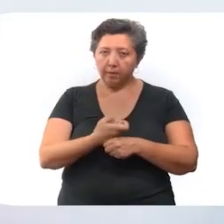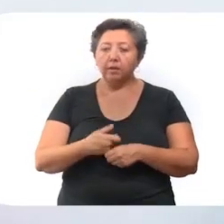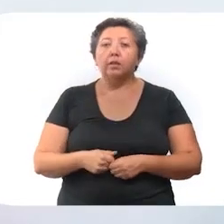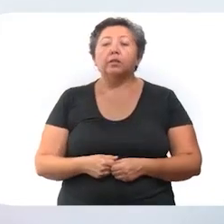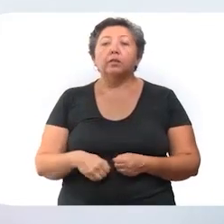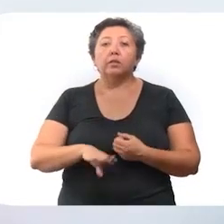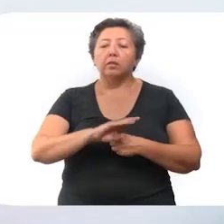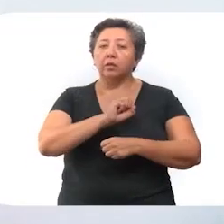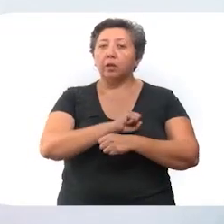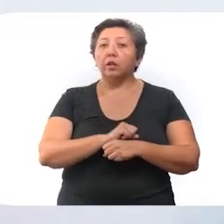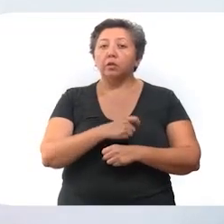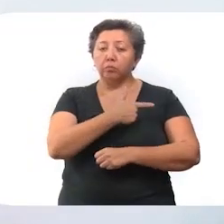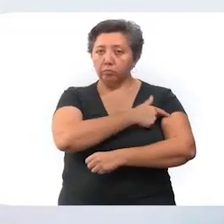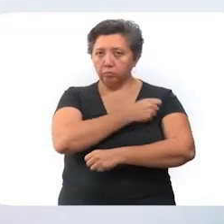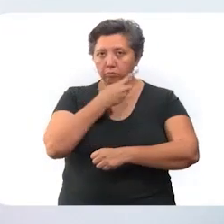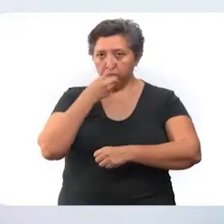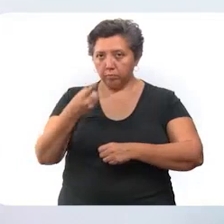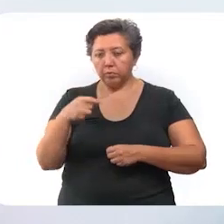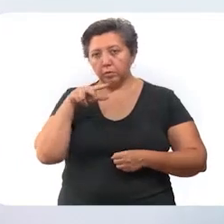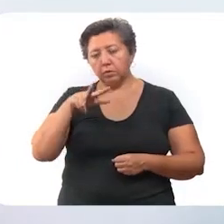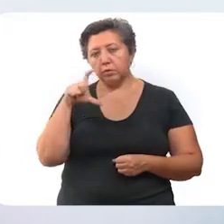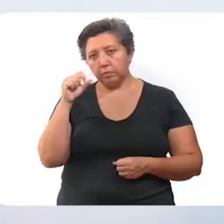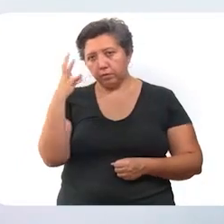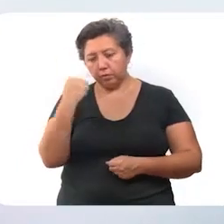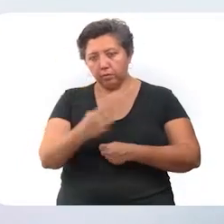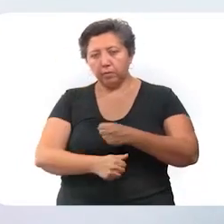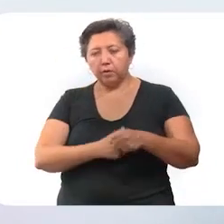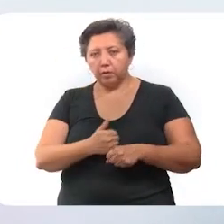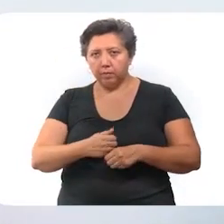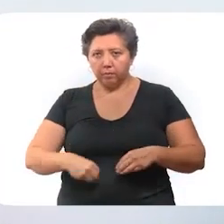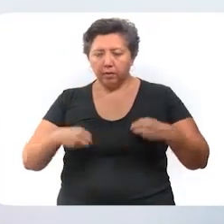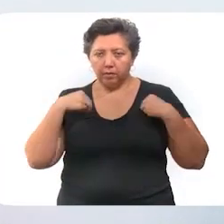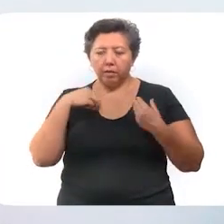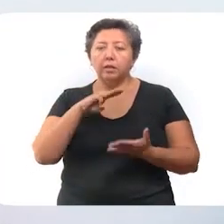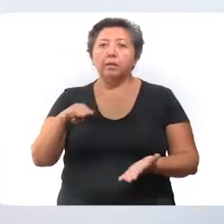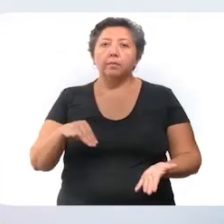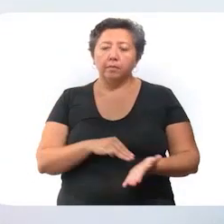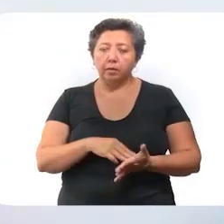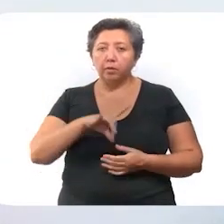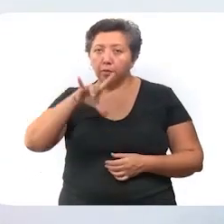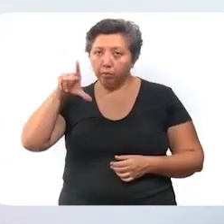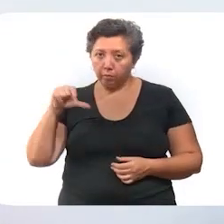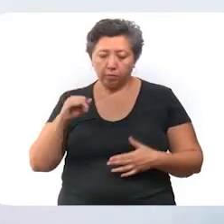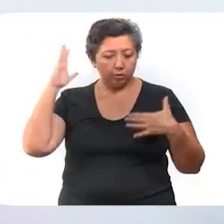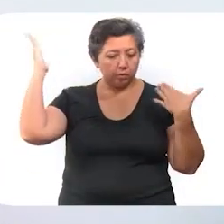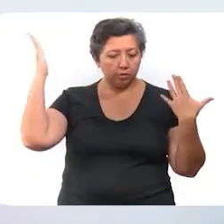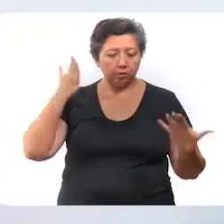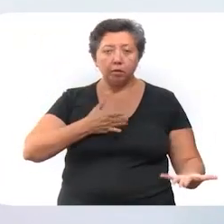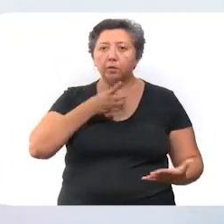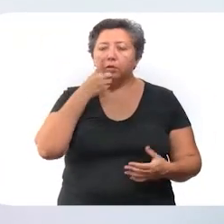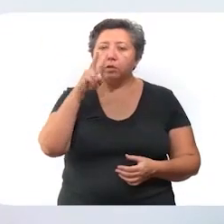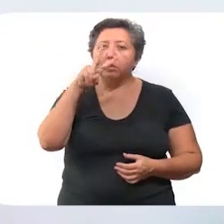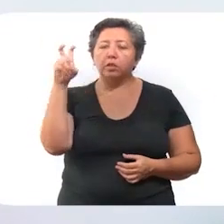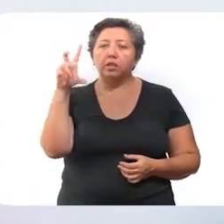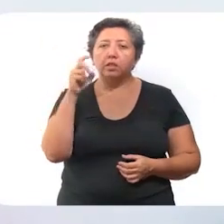el coronavirus a jóvenes entre 18 y 29 años que viven en Mérida, luego de que arribaron al